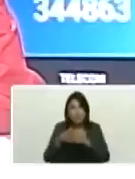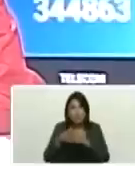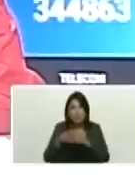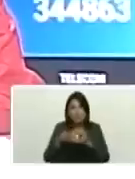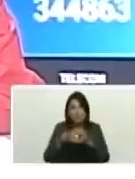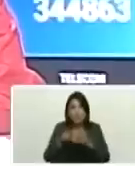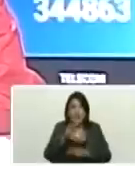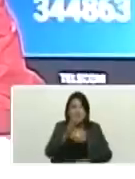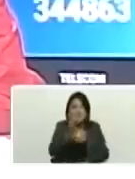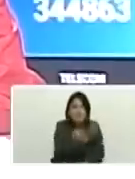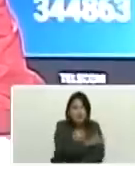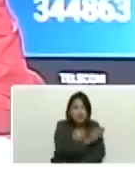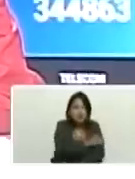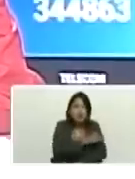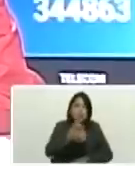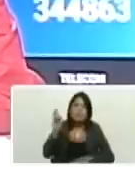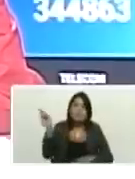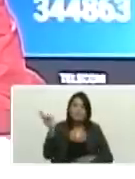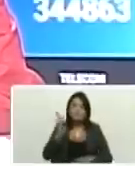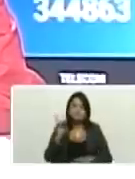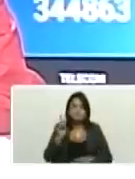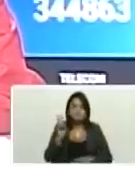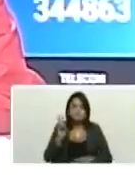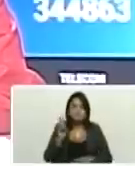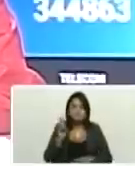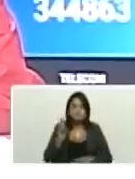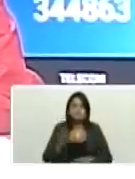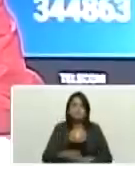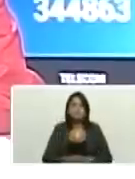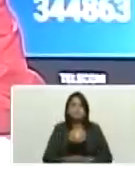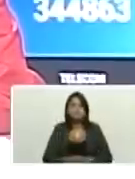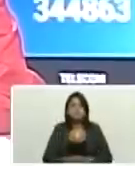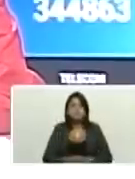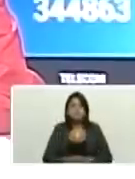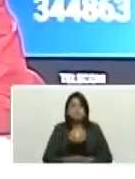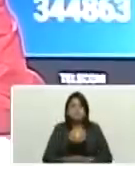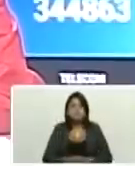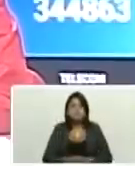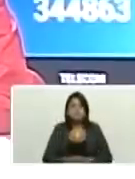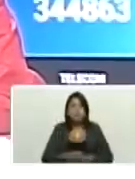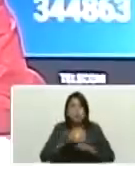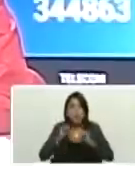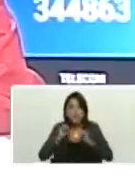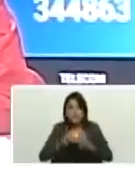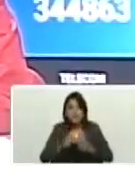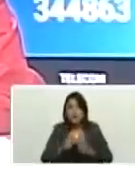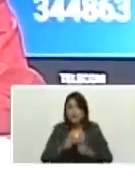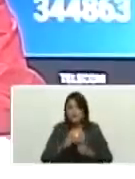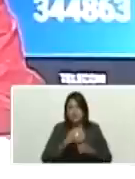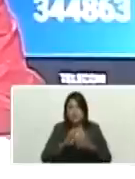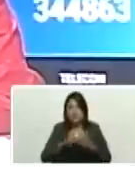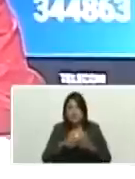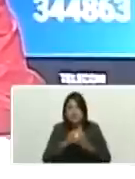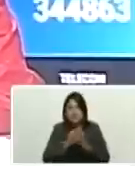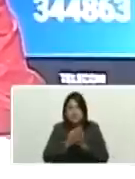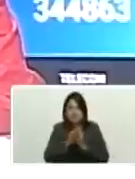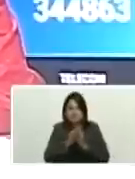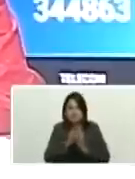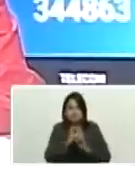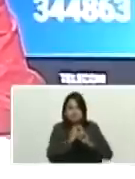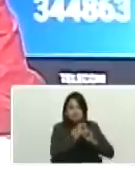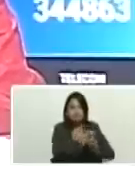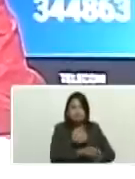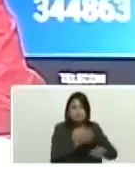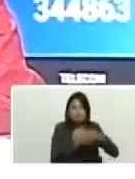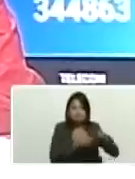derecha oposicionista y la oligarquía interna iniciaron sus planes para derrocar la